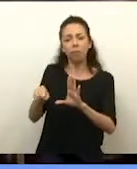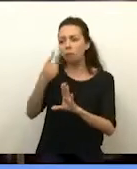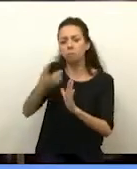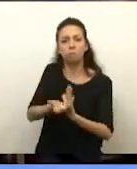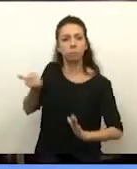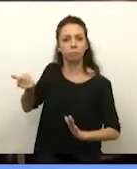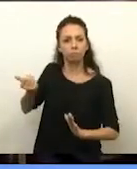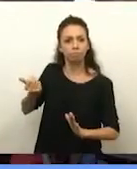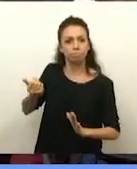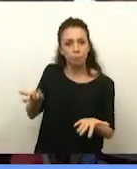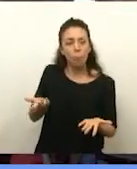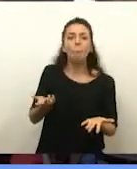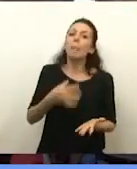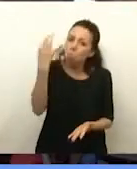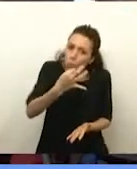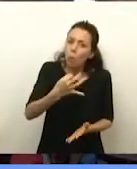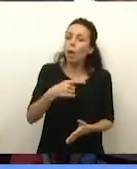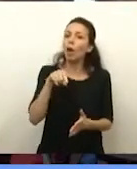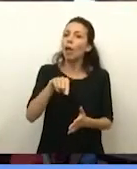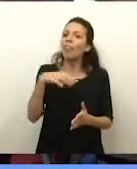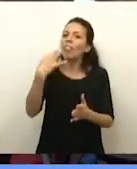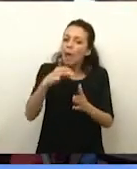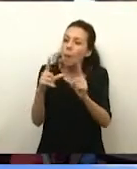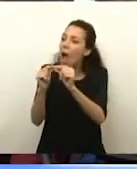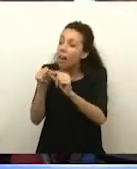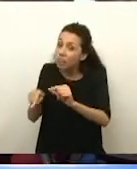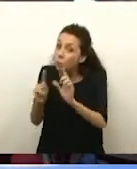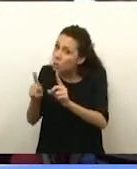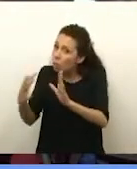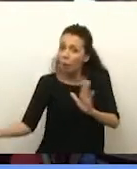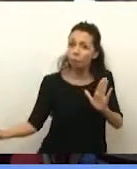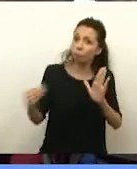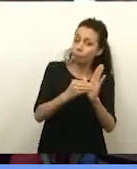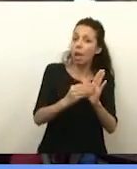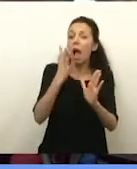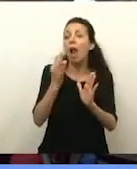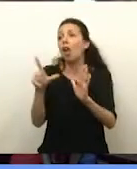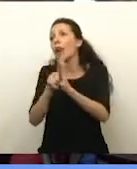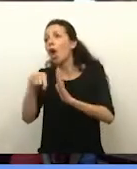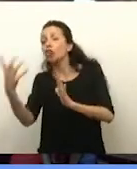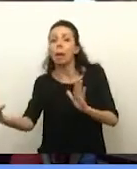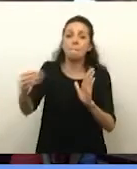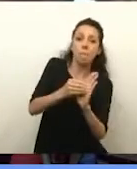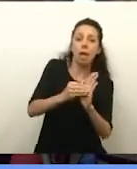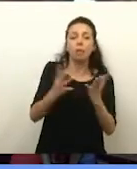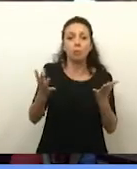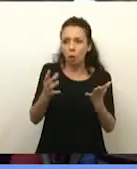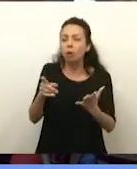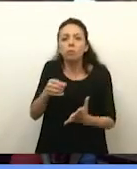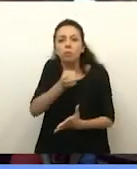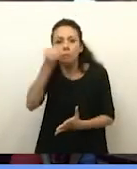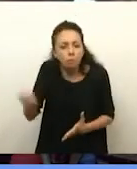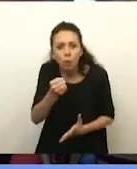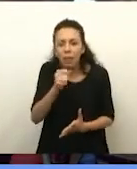de alguna manera vuelve a aparecer en una legislación adicional pero había sido quizás el mayor logro en esta discusión